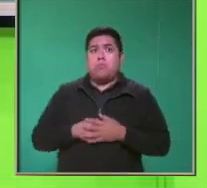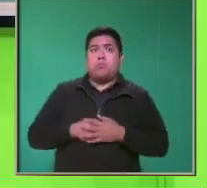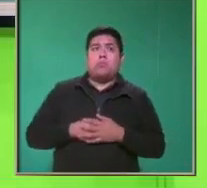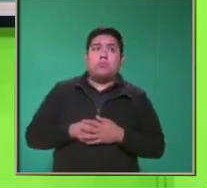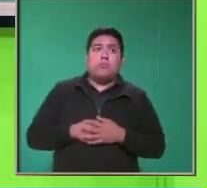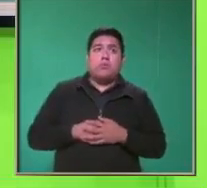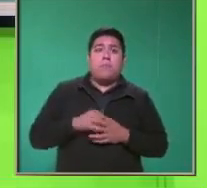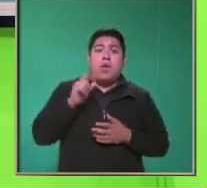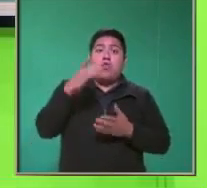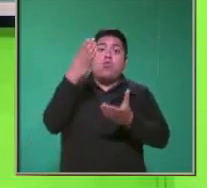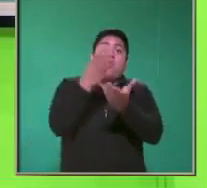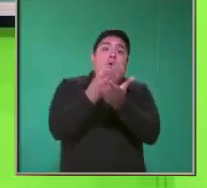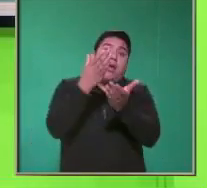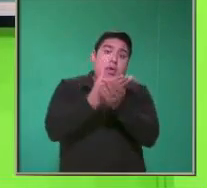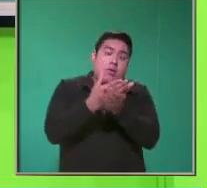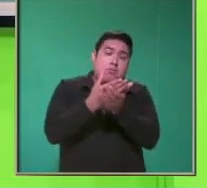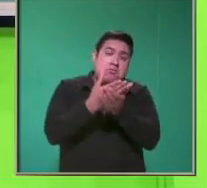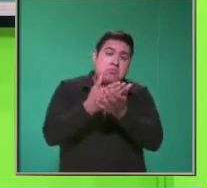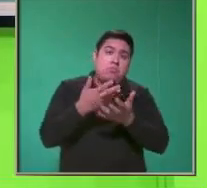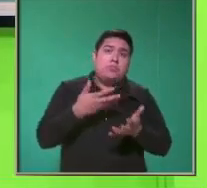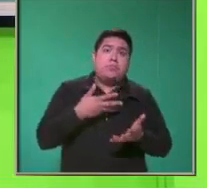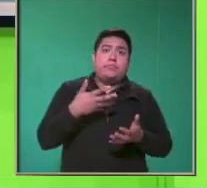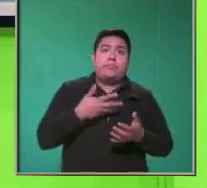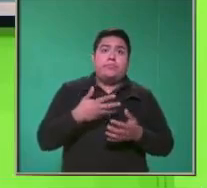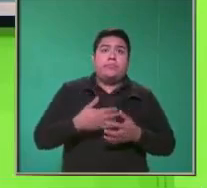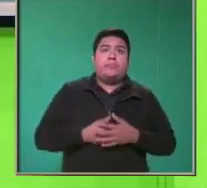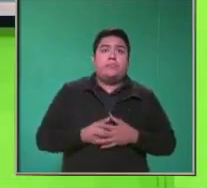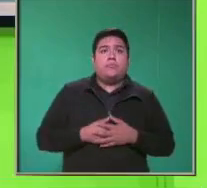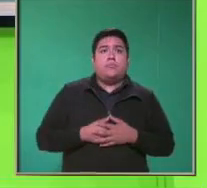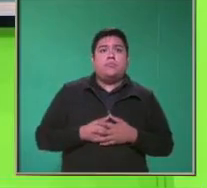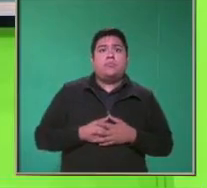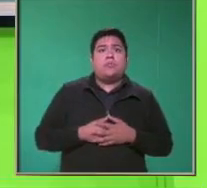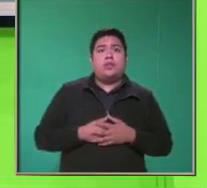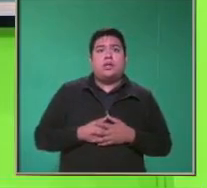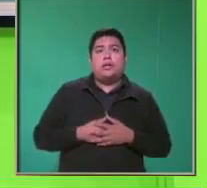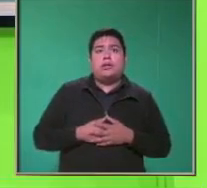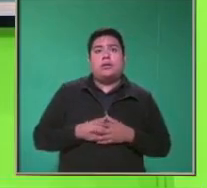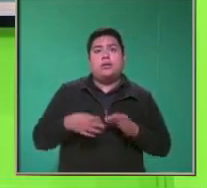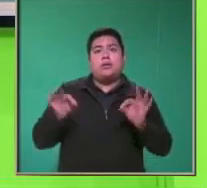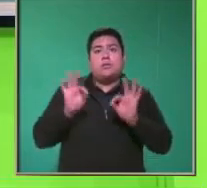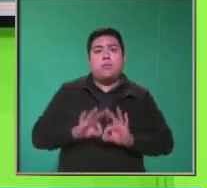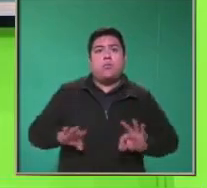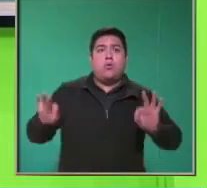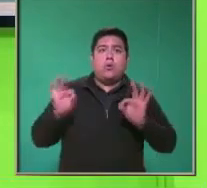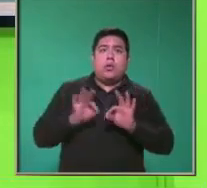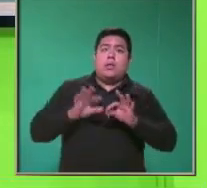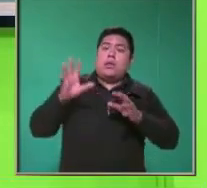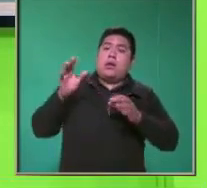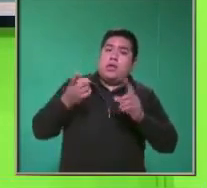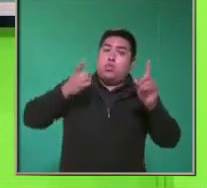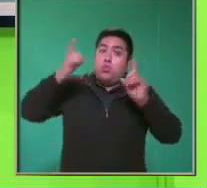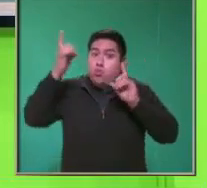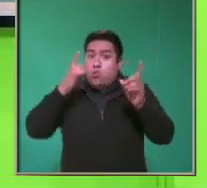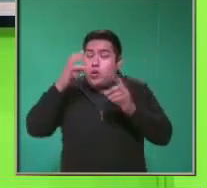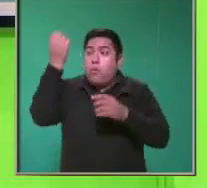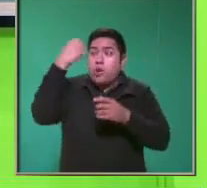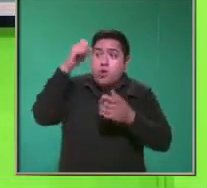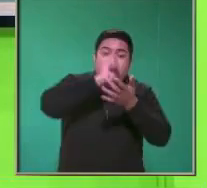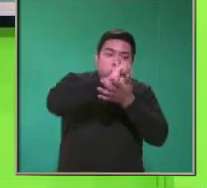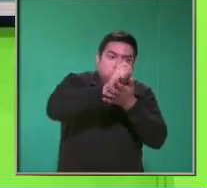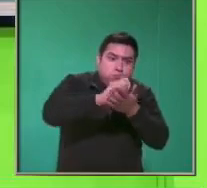También acerca tu libreta, acerca tu cuaderno, porque recuerda que en él hay que tomar notas, hay que escribir. Ahí tenemos